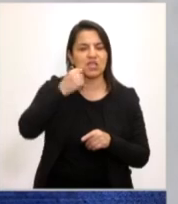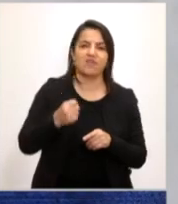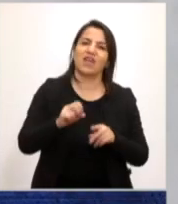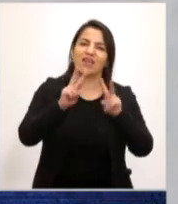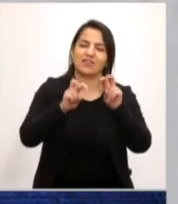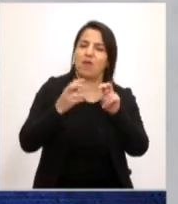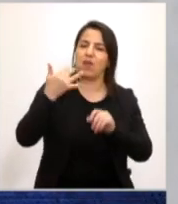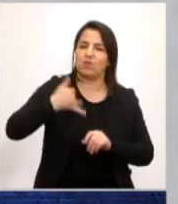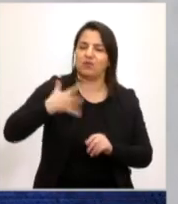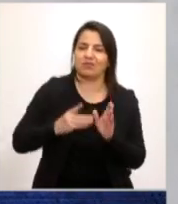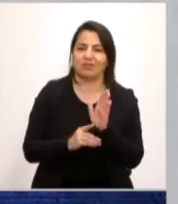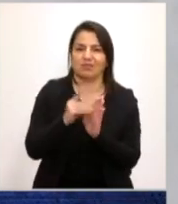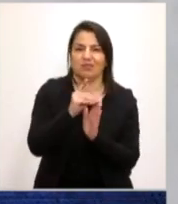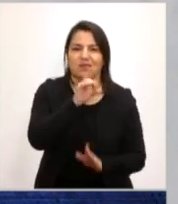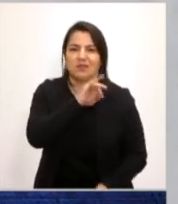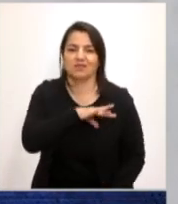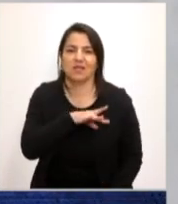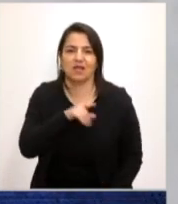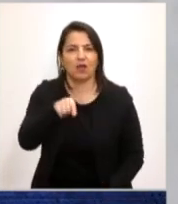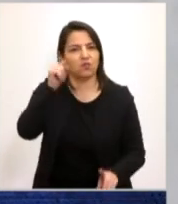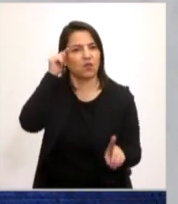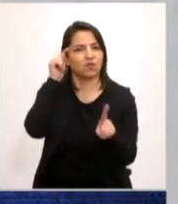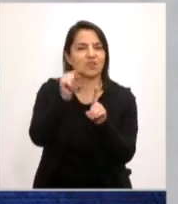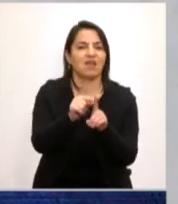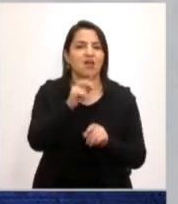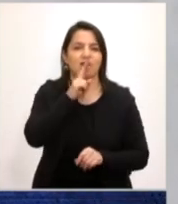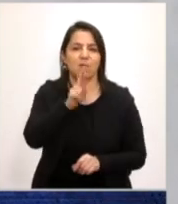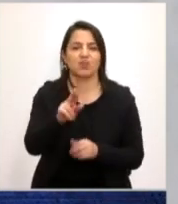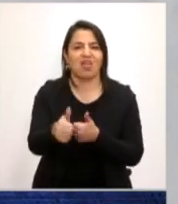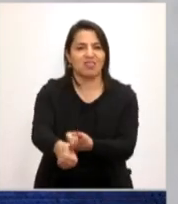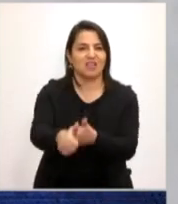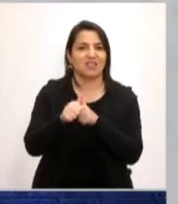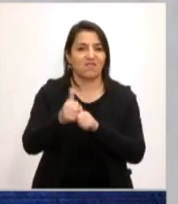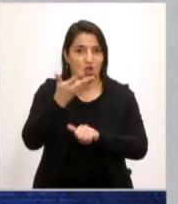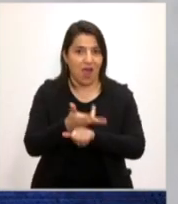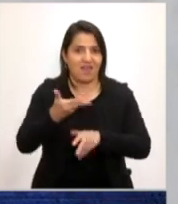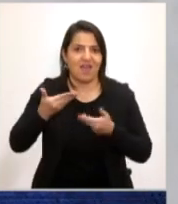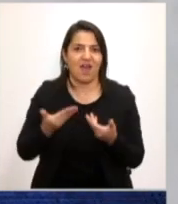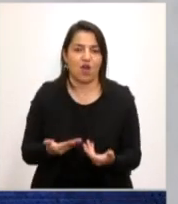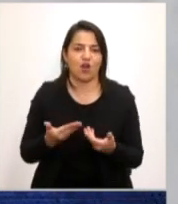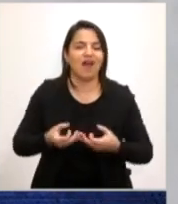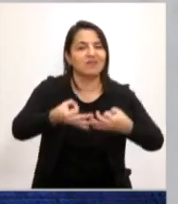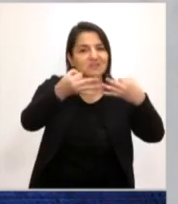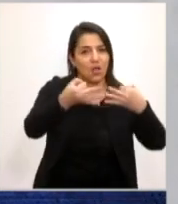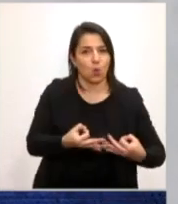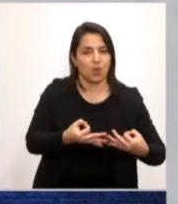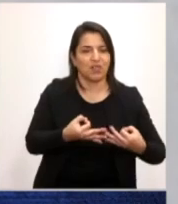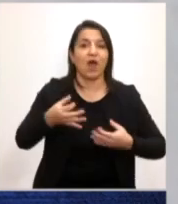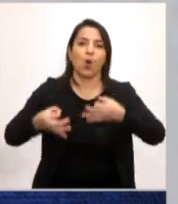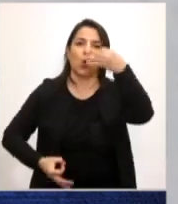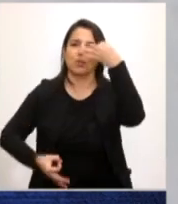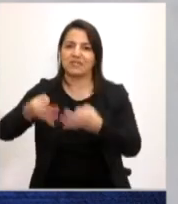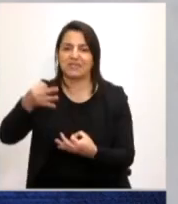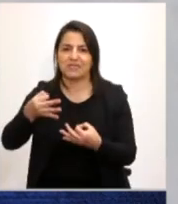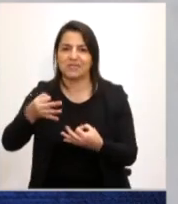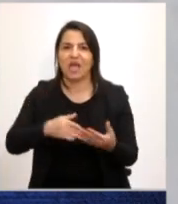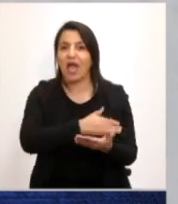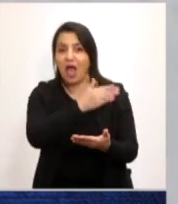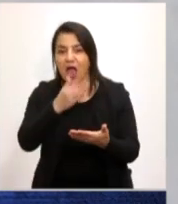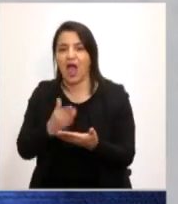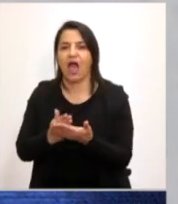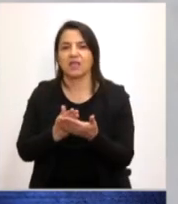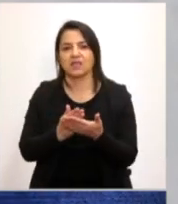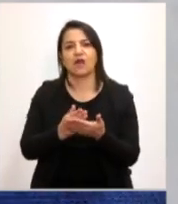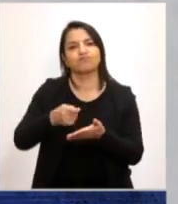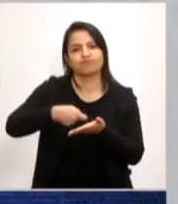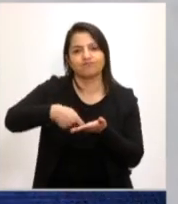el desarrollo del Chile. Estas buscan responder a los desafíos contemporáneos, desde la seguridad y la justicia hasta el reconocimiento